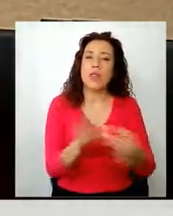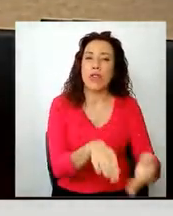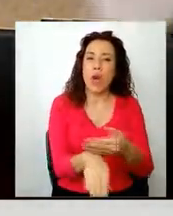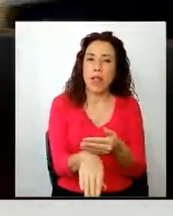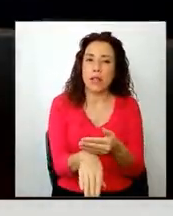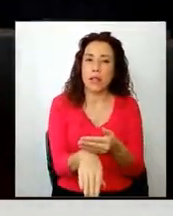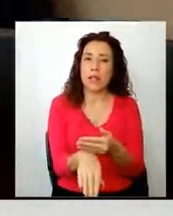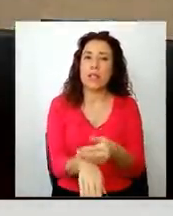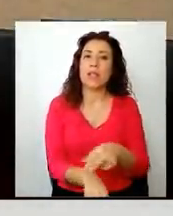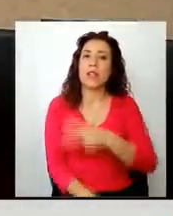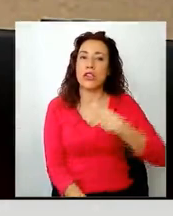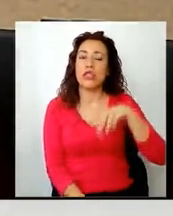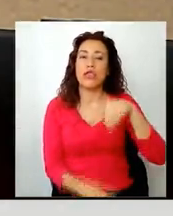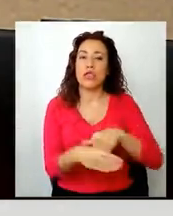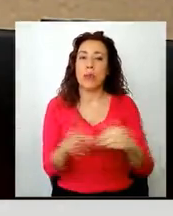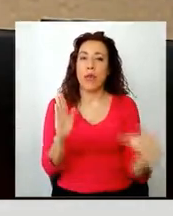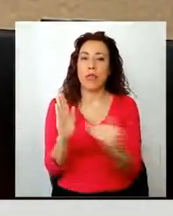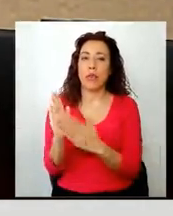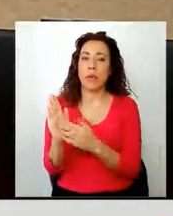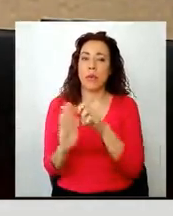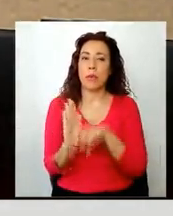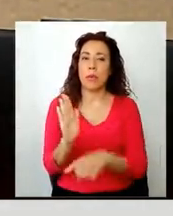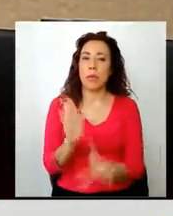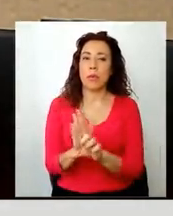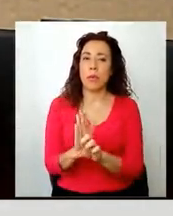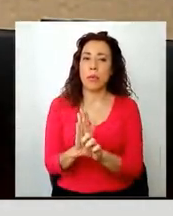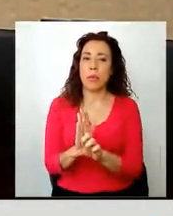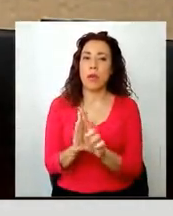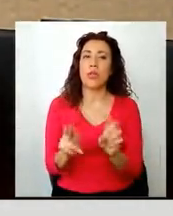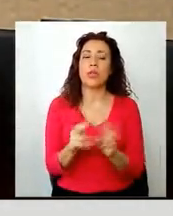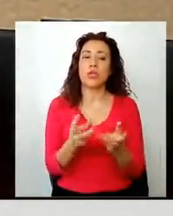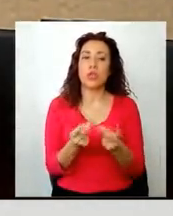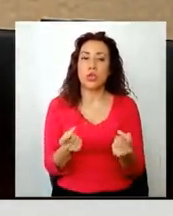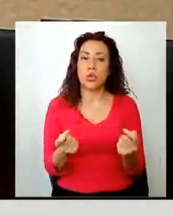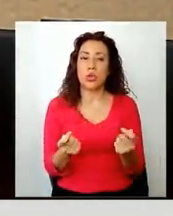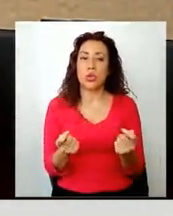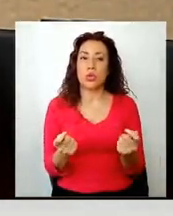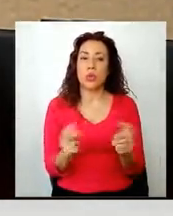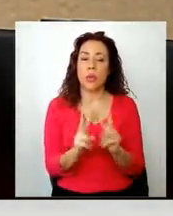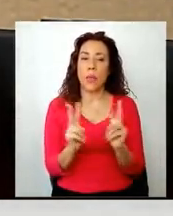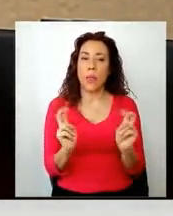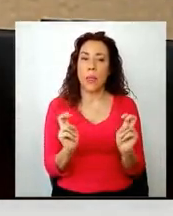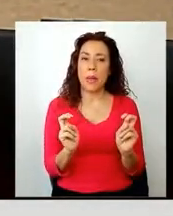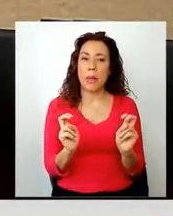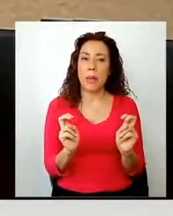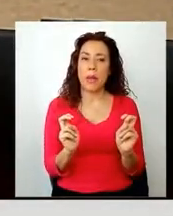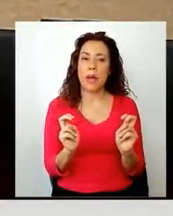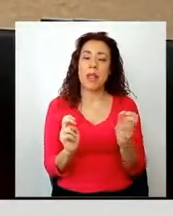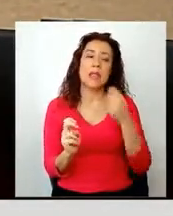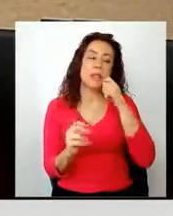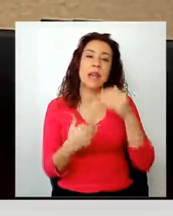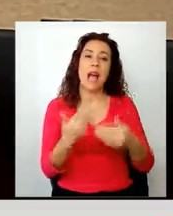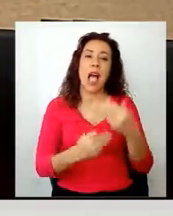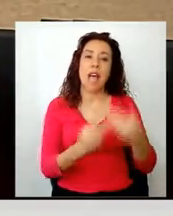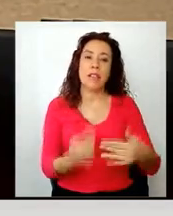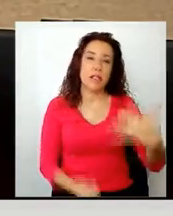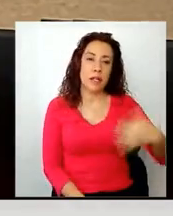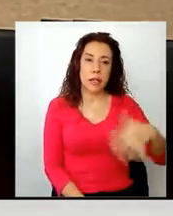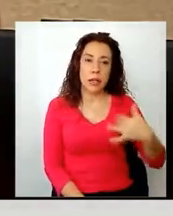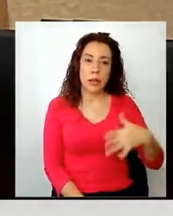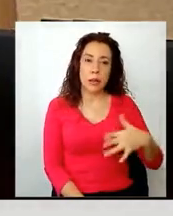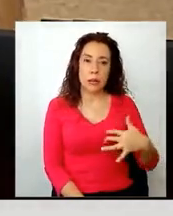a votar a favor este proyecto de ley porque resuelve ya un tema y constituye un avance importante interesante